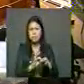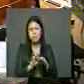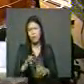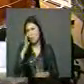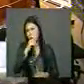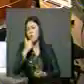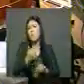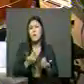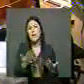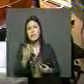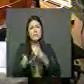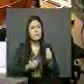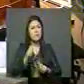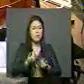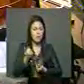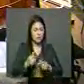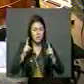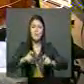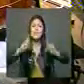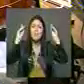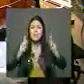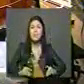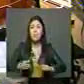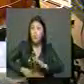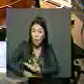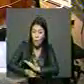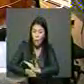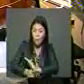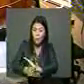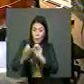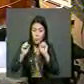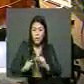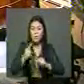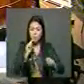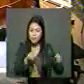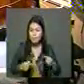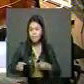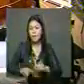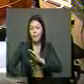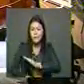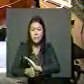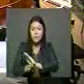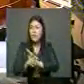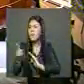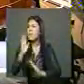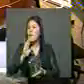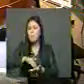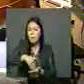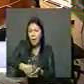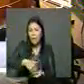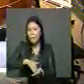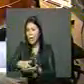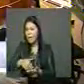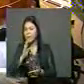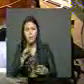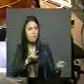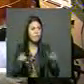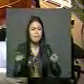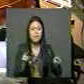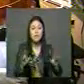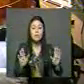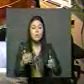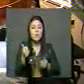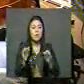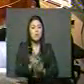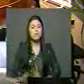Waldron, es preciso decidir. No podemos continuar infinitamente la discusión para ver si alguien cede. En esos eventos, el mecanismo más cercano